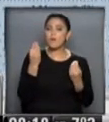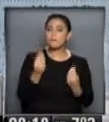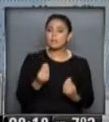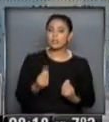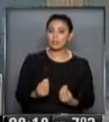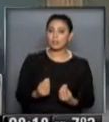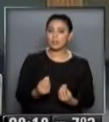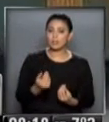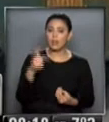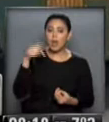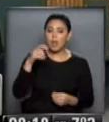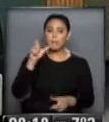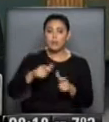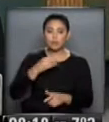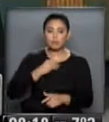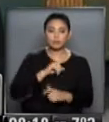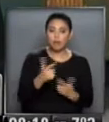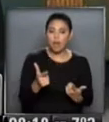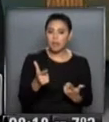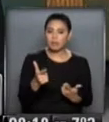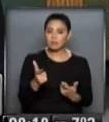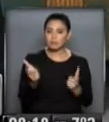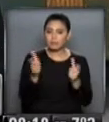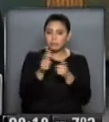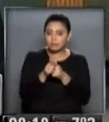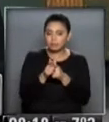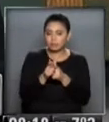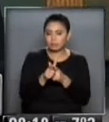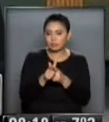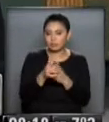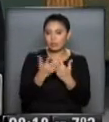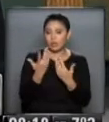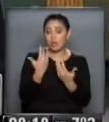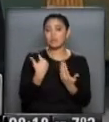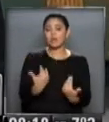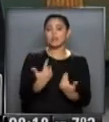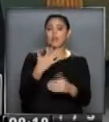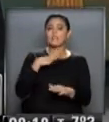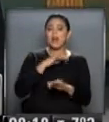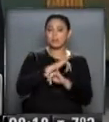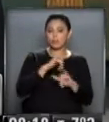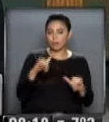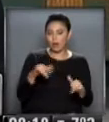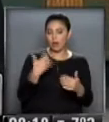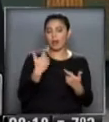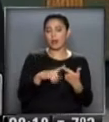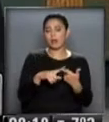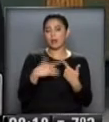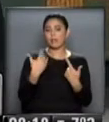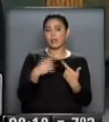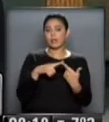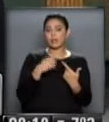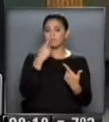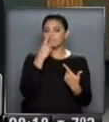todavía no lo hacen y tiene en parte tiene que ver con como decía antes con falta de información con falta de